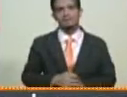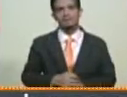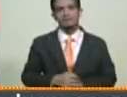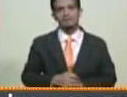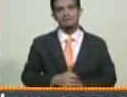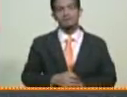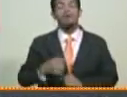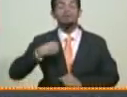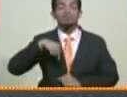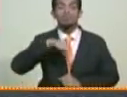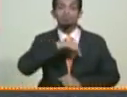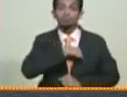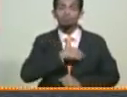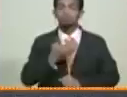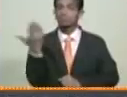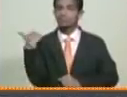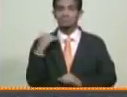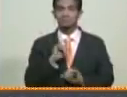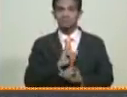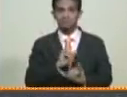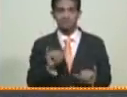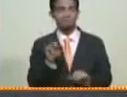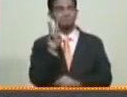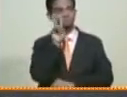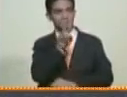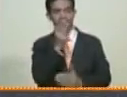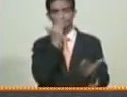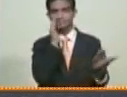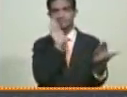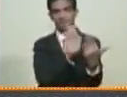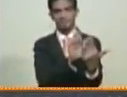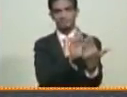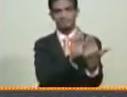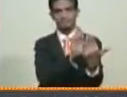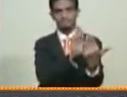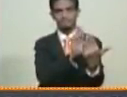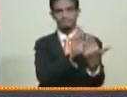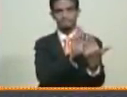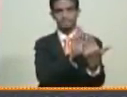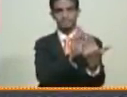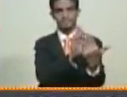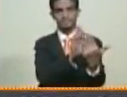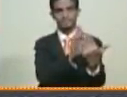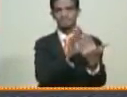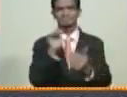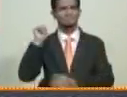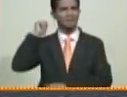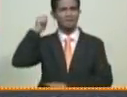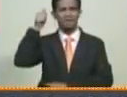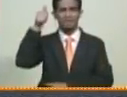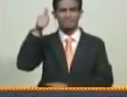Nosotros hemos tenido la oportunidad de verlos de frente desde hace muchos años,